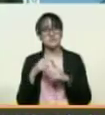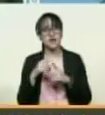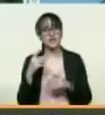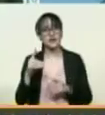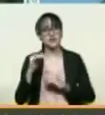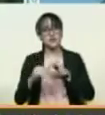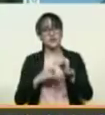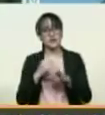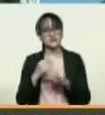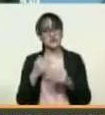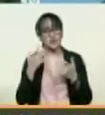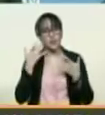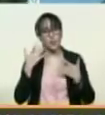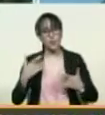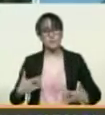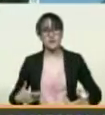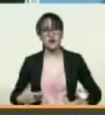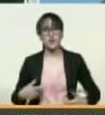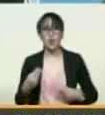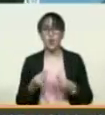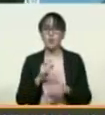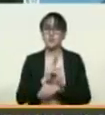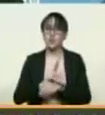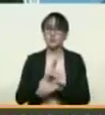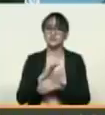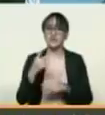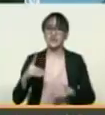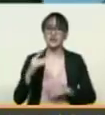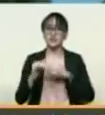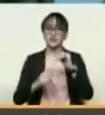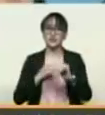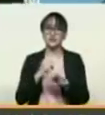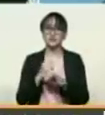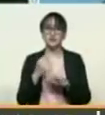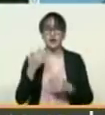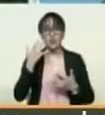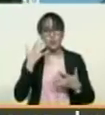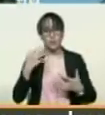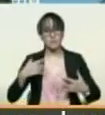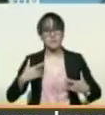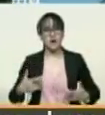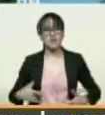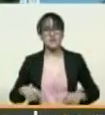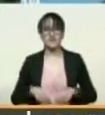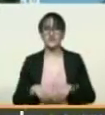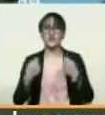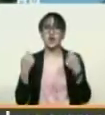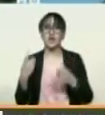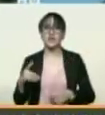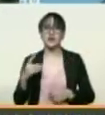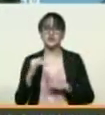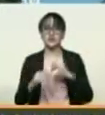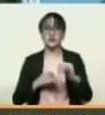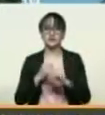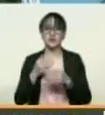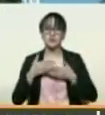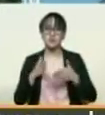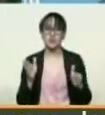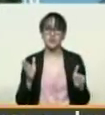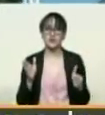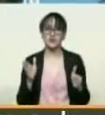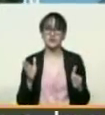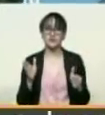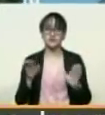internacional humanitario, y cómo se ha utilizado el derecho internacional humanitario para violar el derecho internacional público y sus